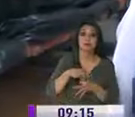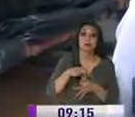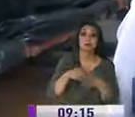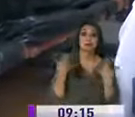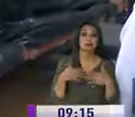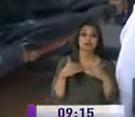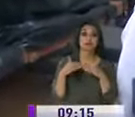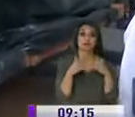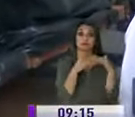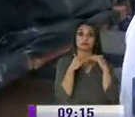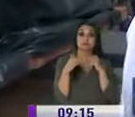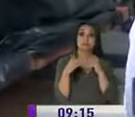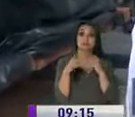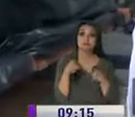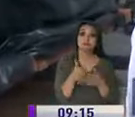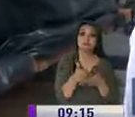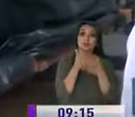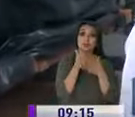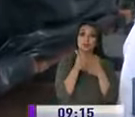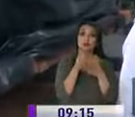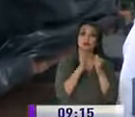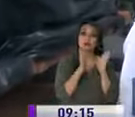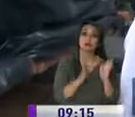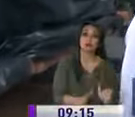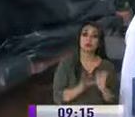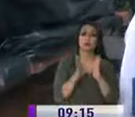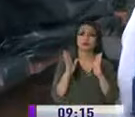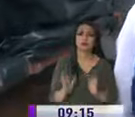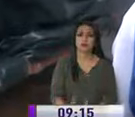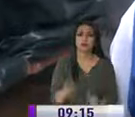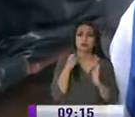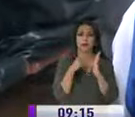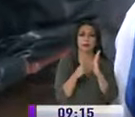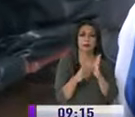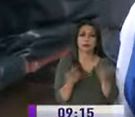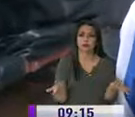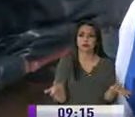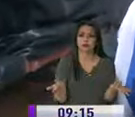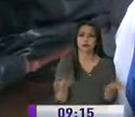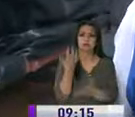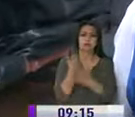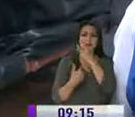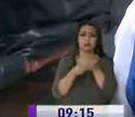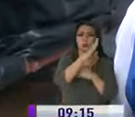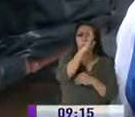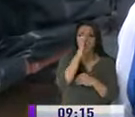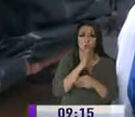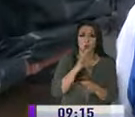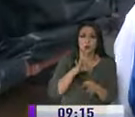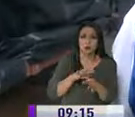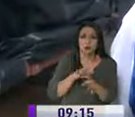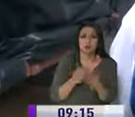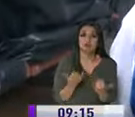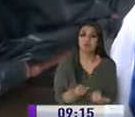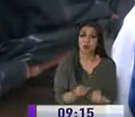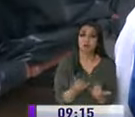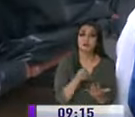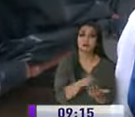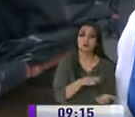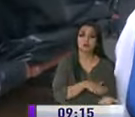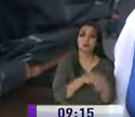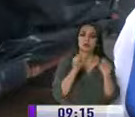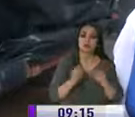democracia, porque esto nos ha permitido que ciudadanos y ciudadanas que jamás han sufragado, pues ahora con este proyecto